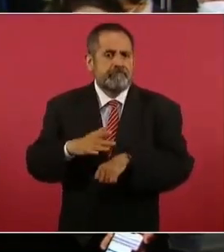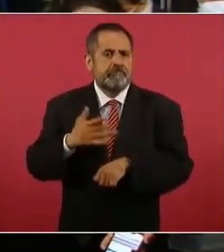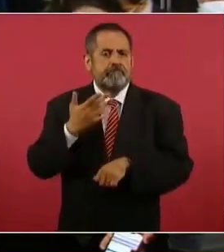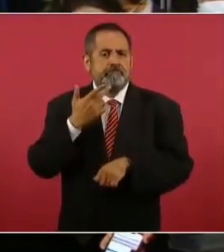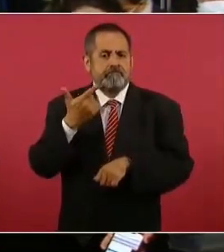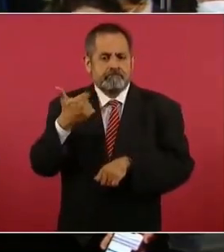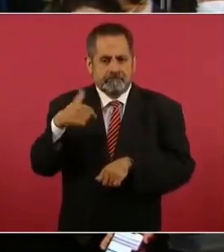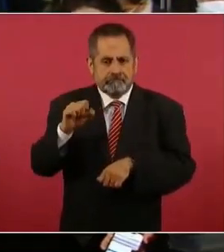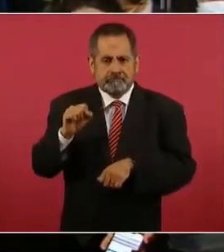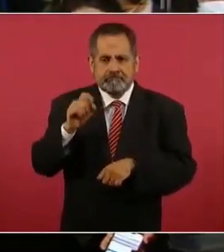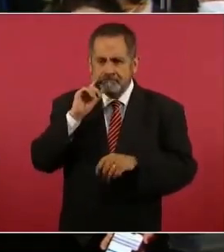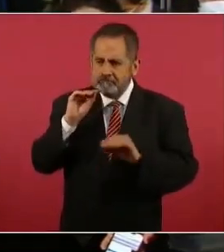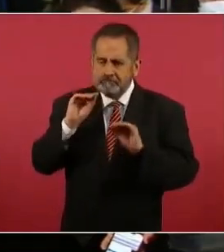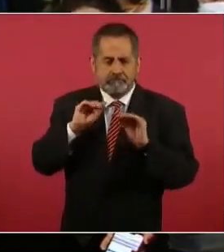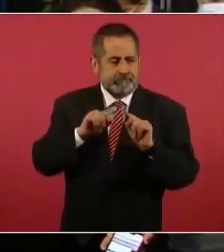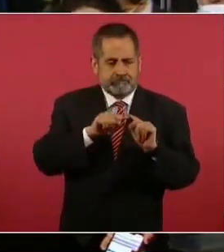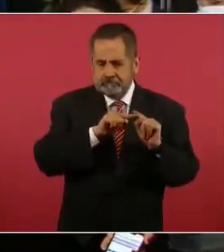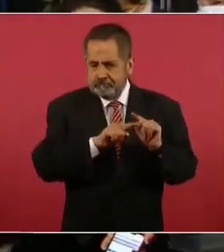esas plantas